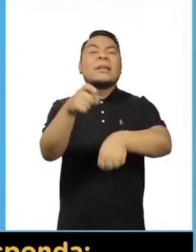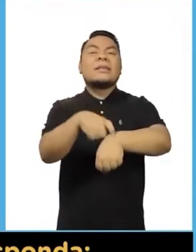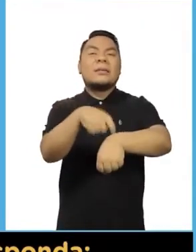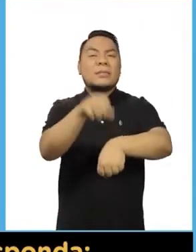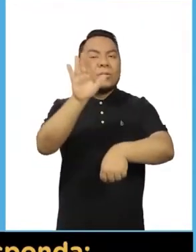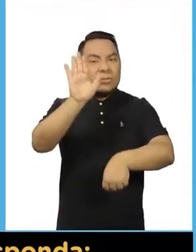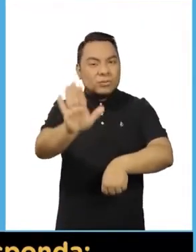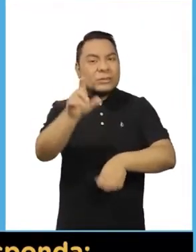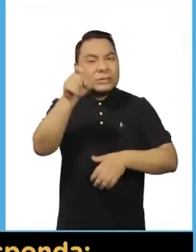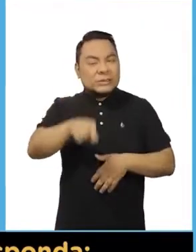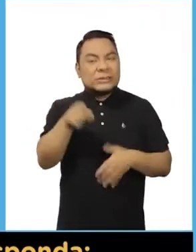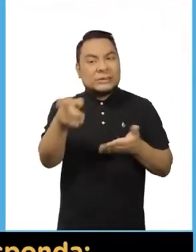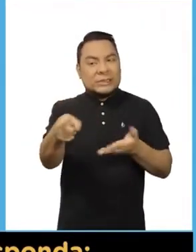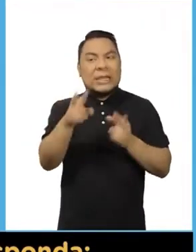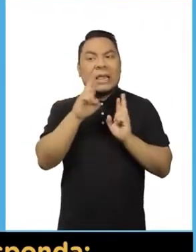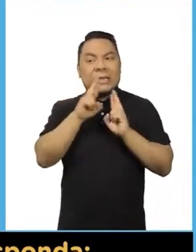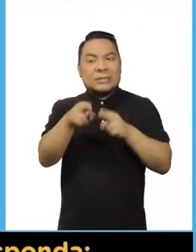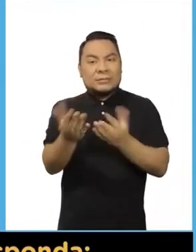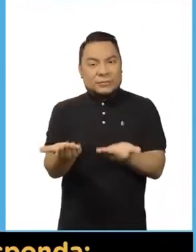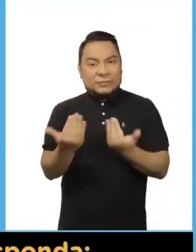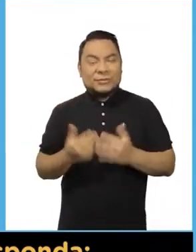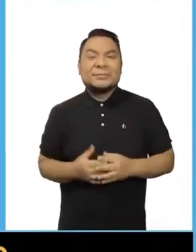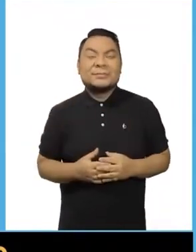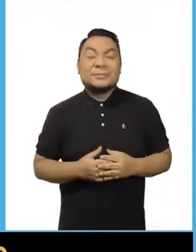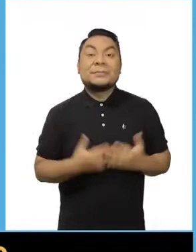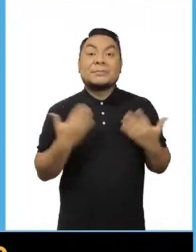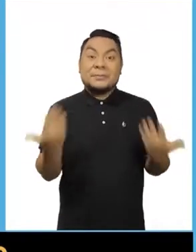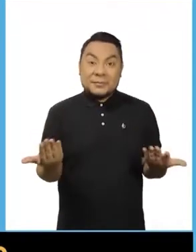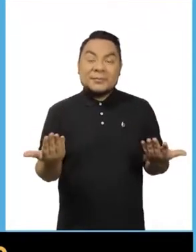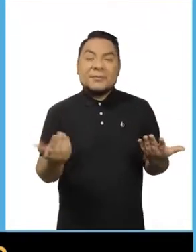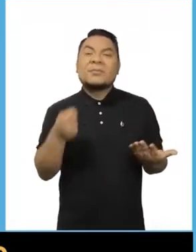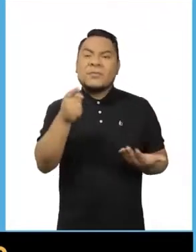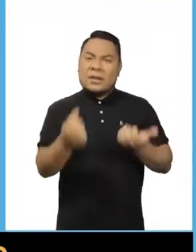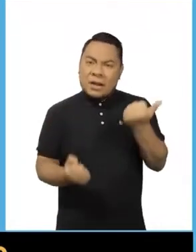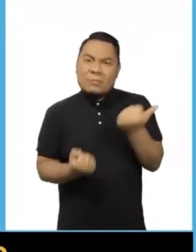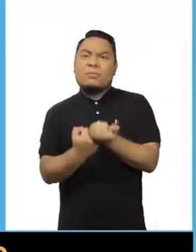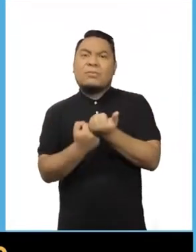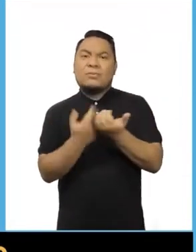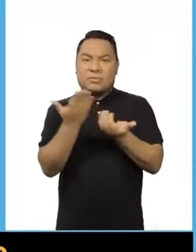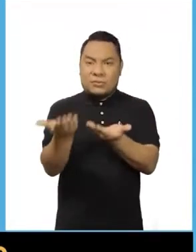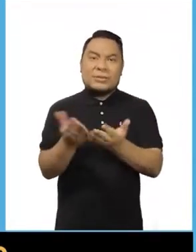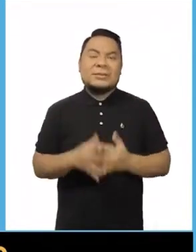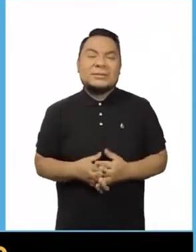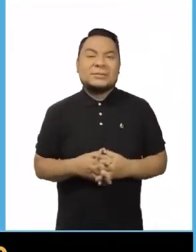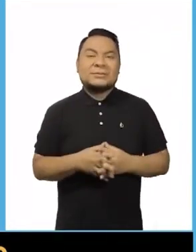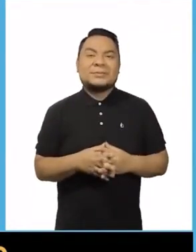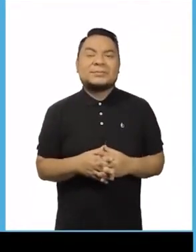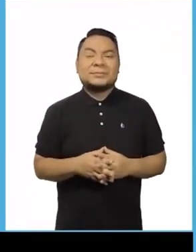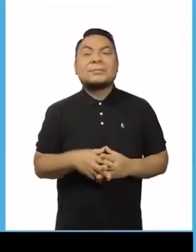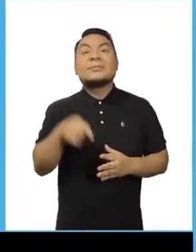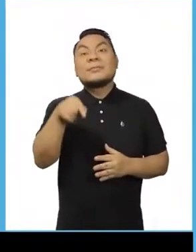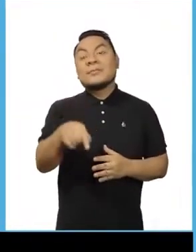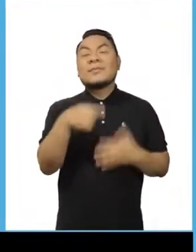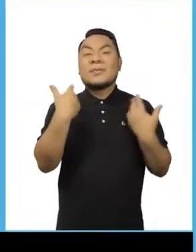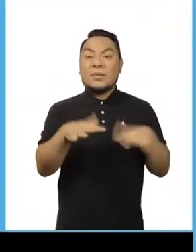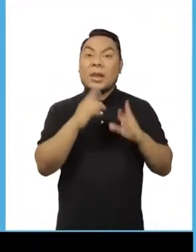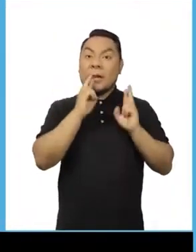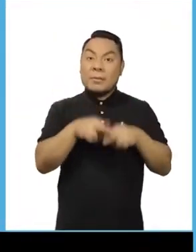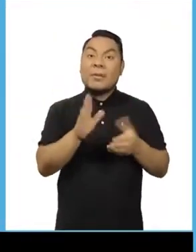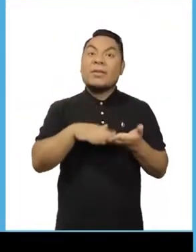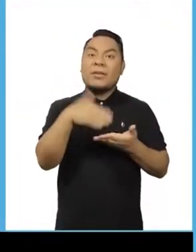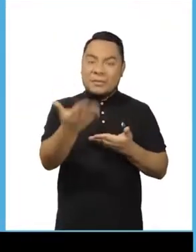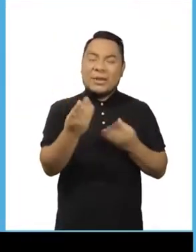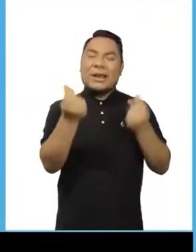el tiempo necesario para que responda. De lo contrario, apóyala o apóyalo. Los